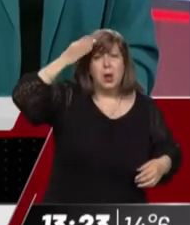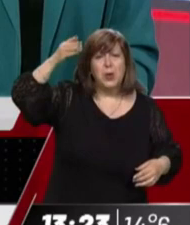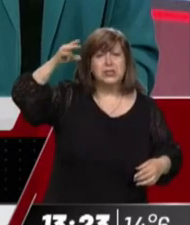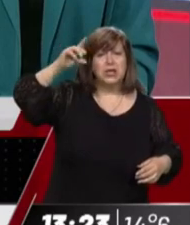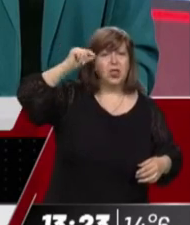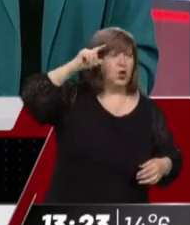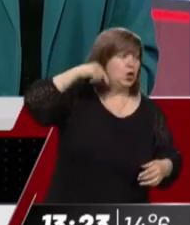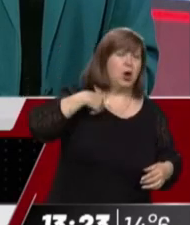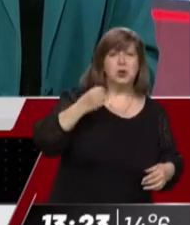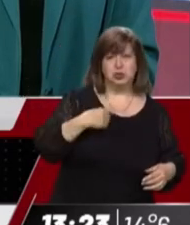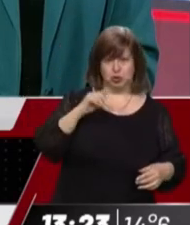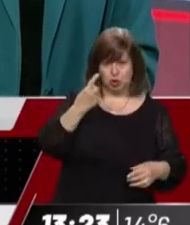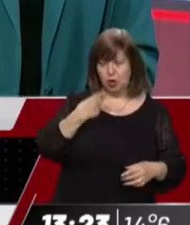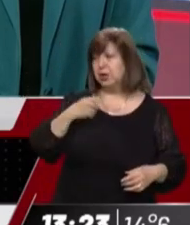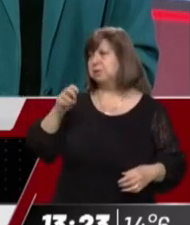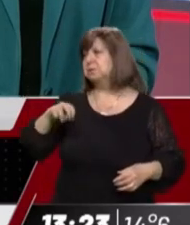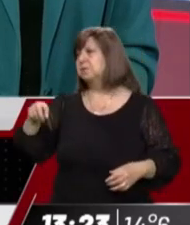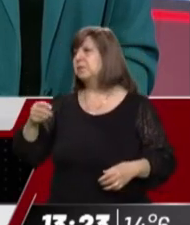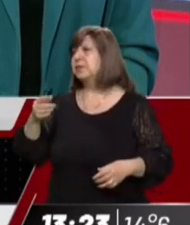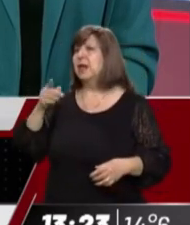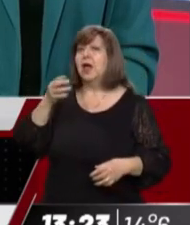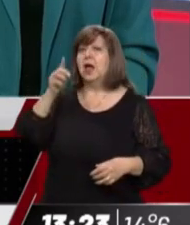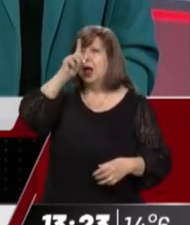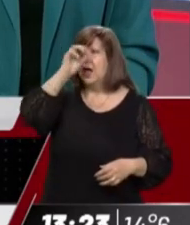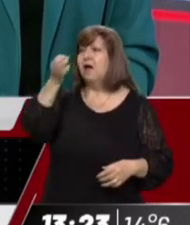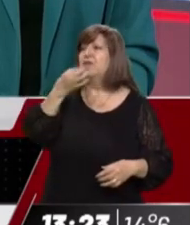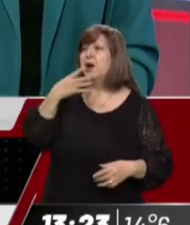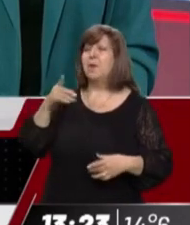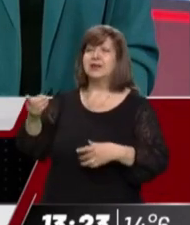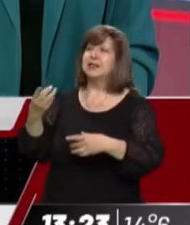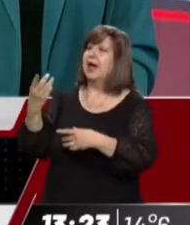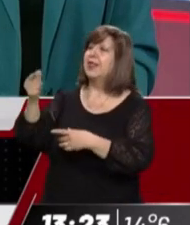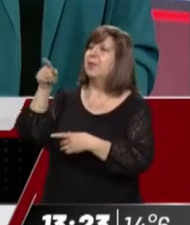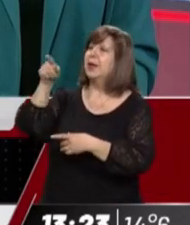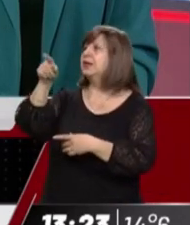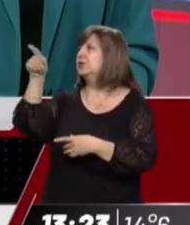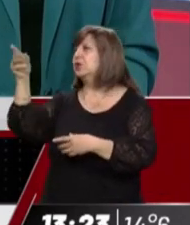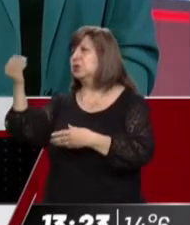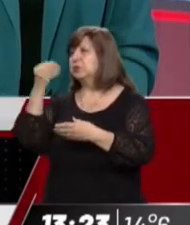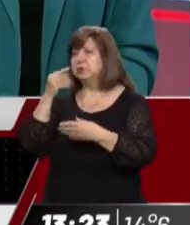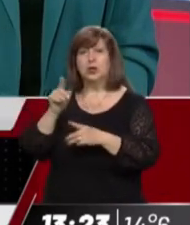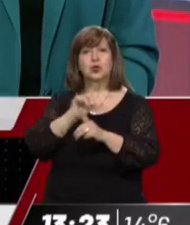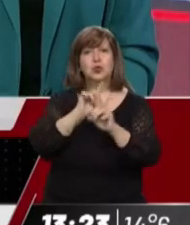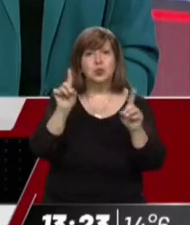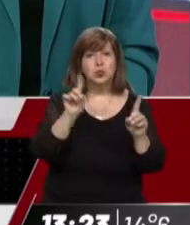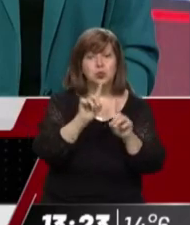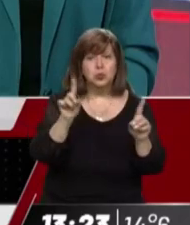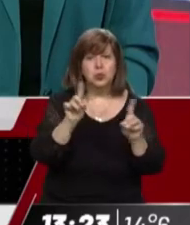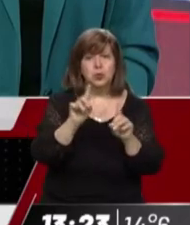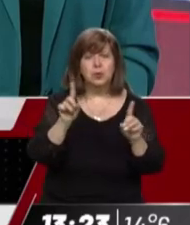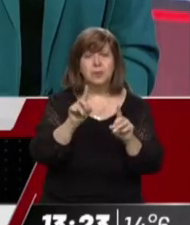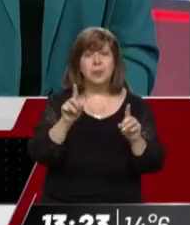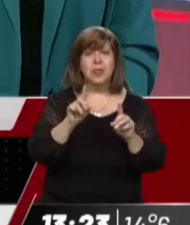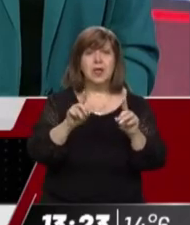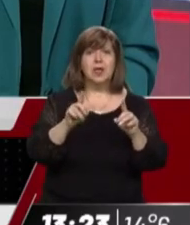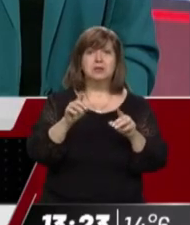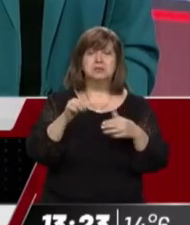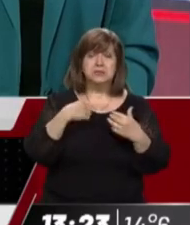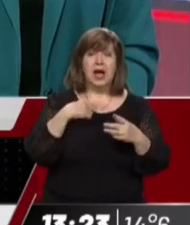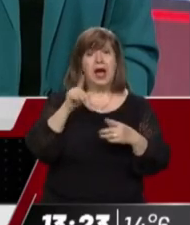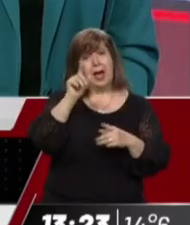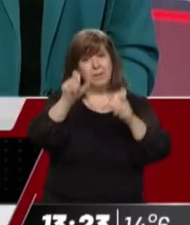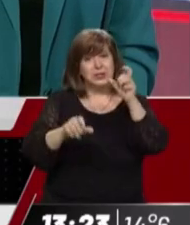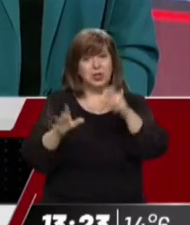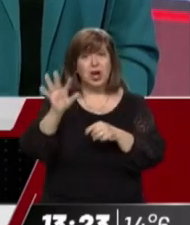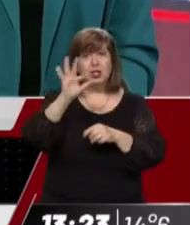es importantísimo tener en cuenta que no se puede tomar cualquier medicamento todos los días de cualquier forma, administrándoselo. Hay personas que todos los días dicen, bueno,